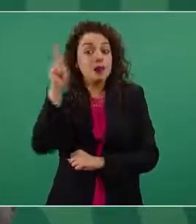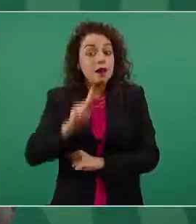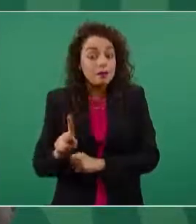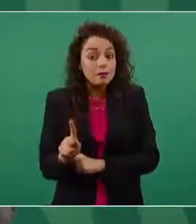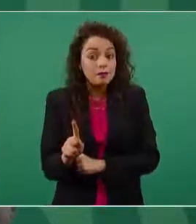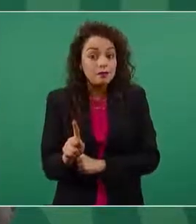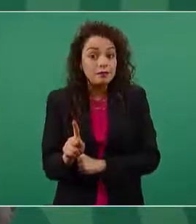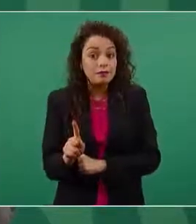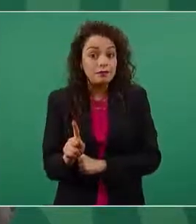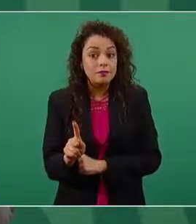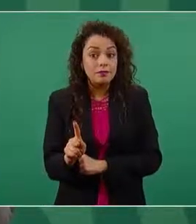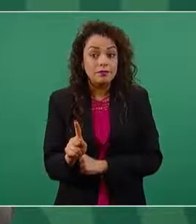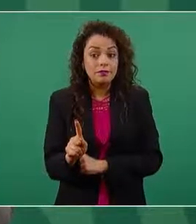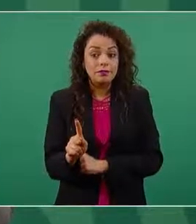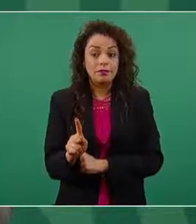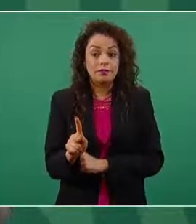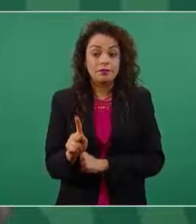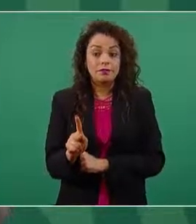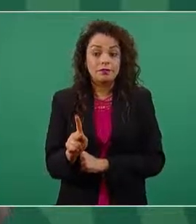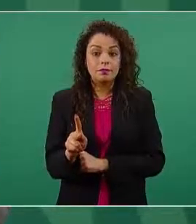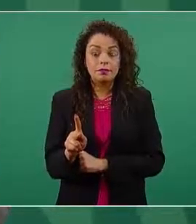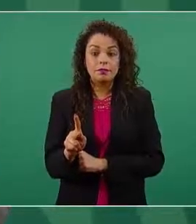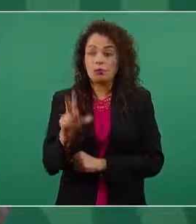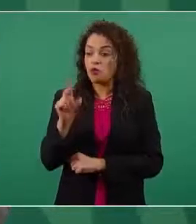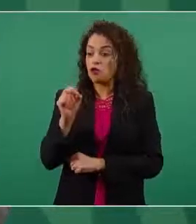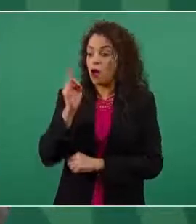contraviniendo la resolución